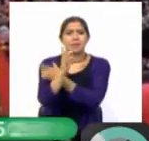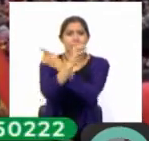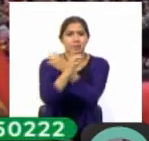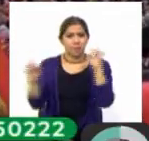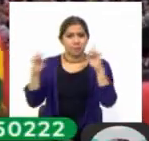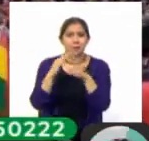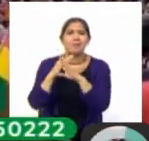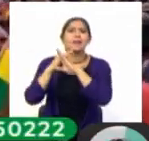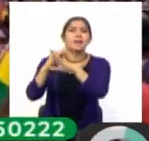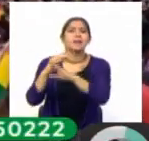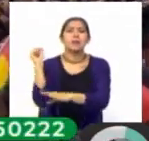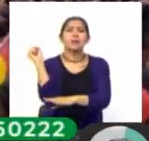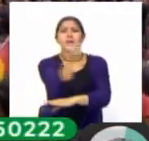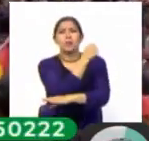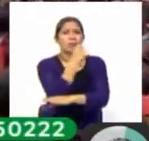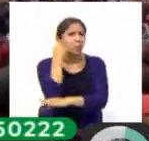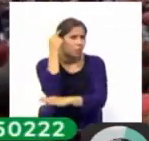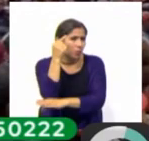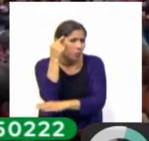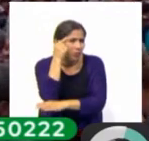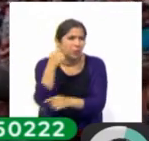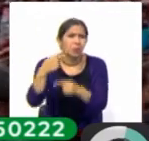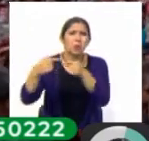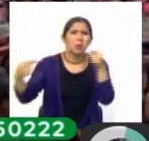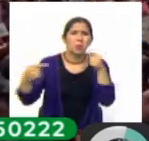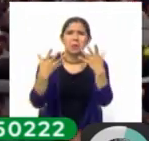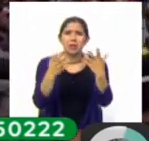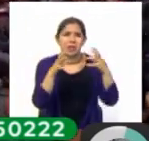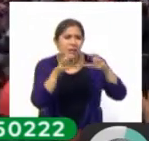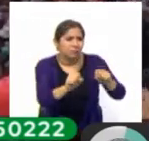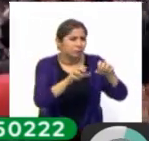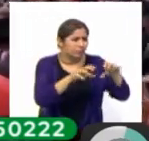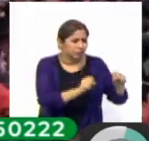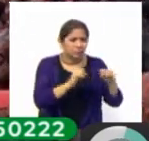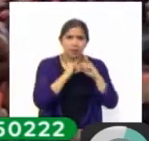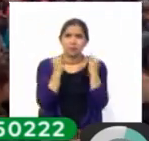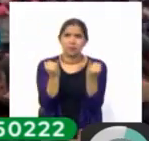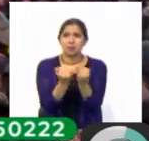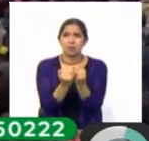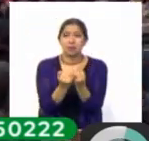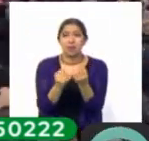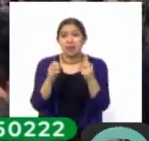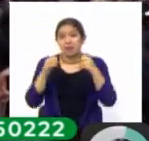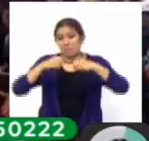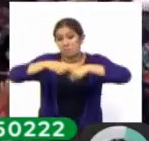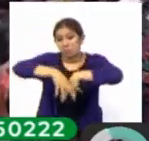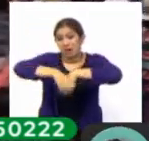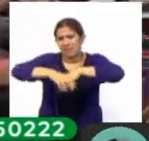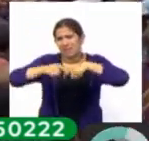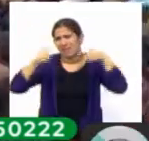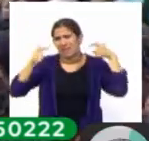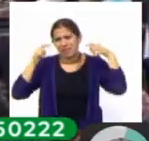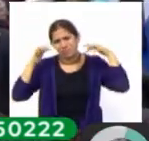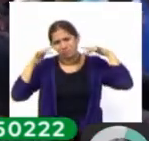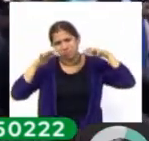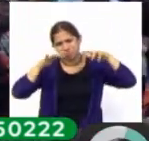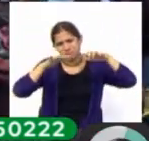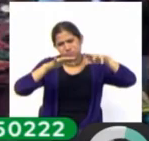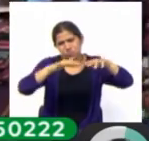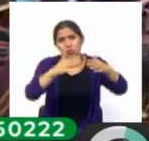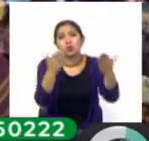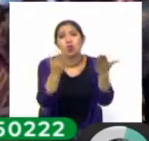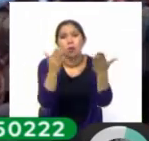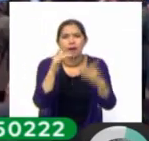golpe cívico-político de la oposición con toma de instituciones. La multitudinaria movilización se concentró en la Ciudad de El